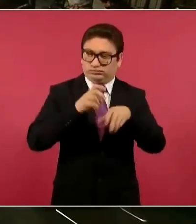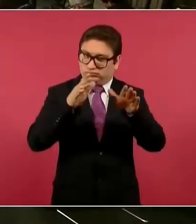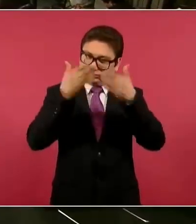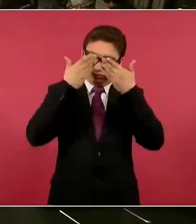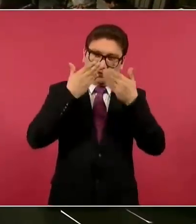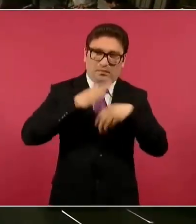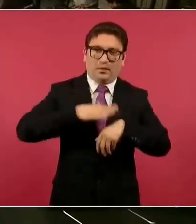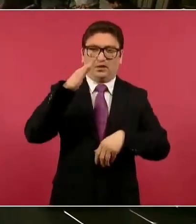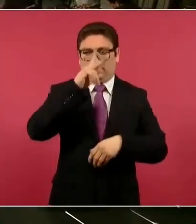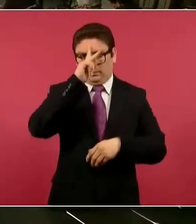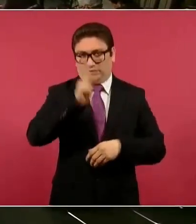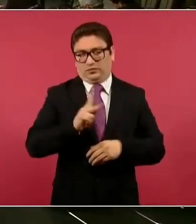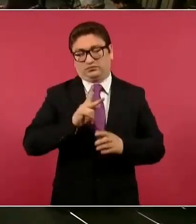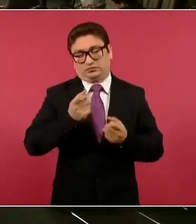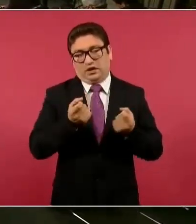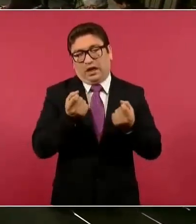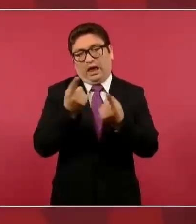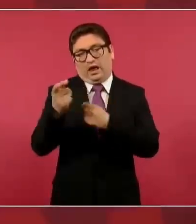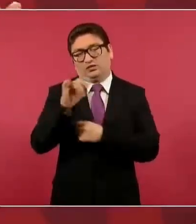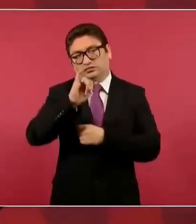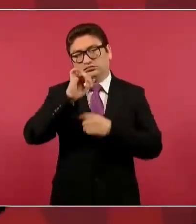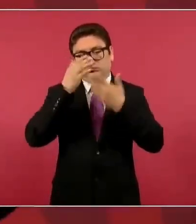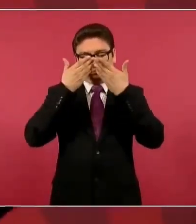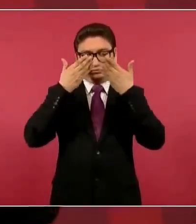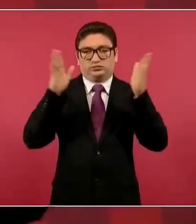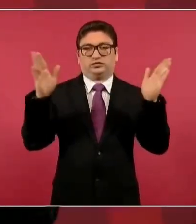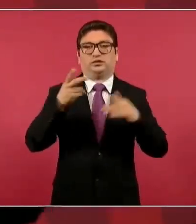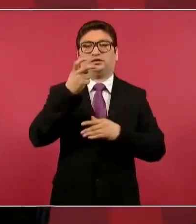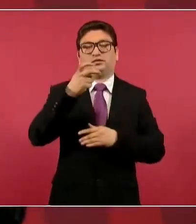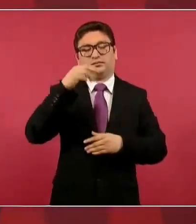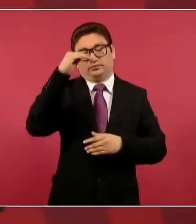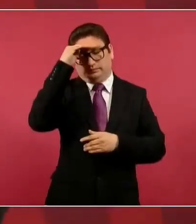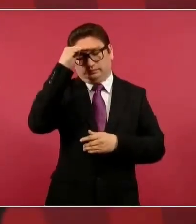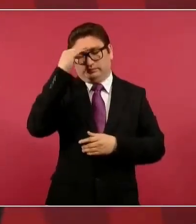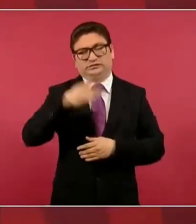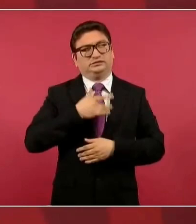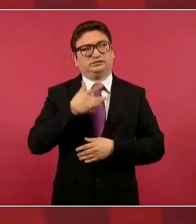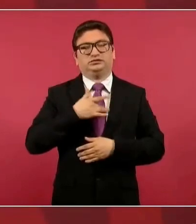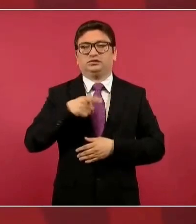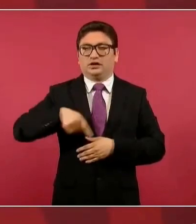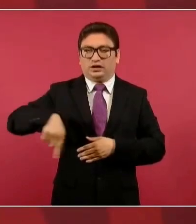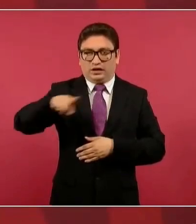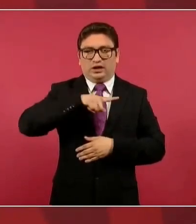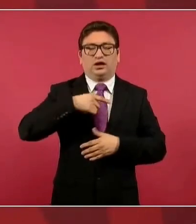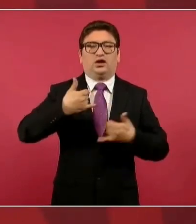pero hay algunos que sí, y sobre todo hay que pensar en los jóvenes.